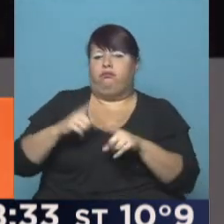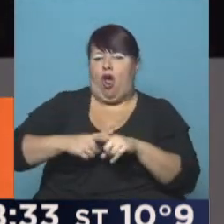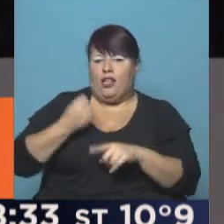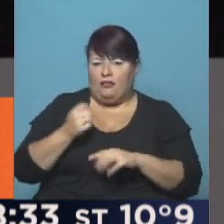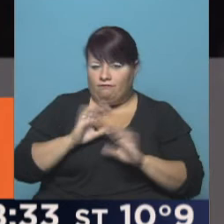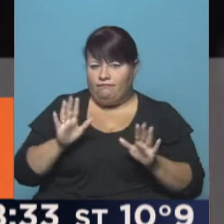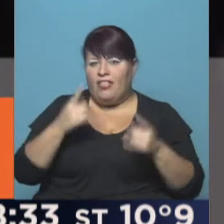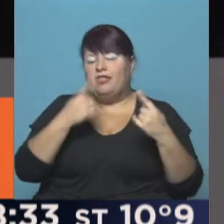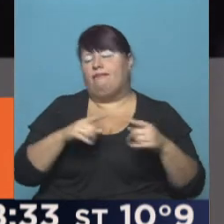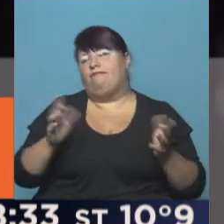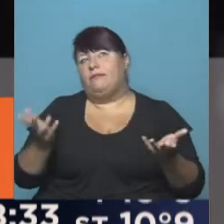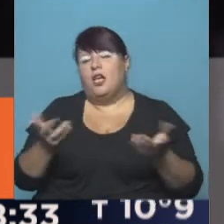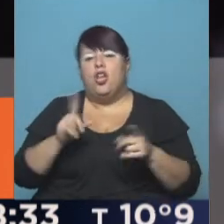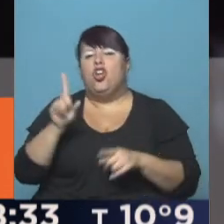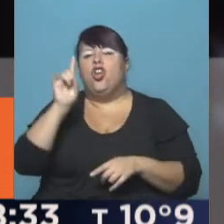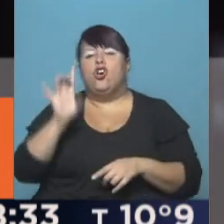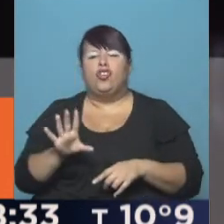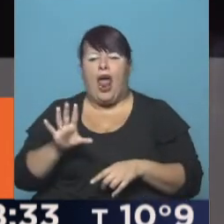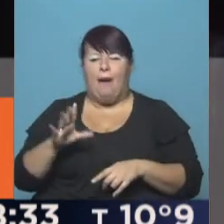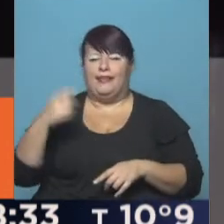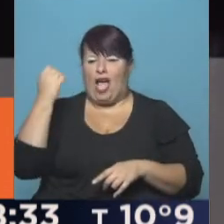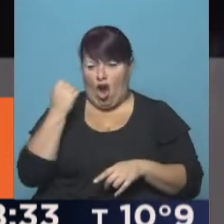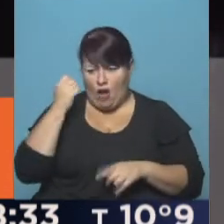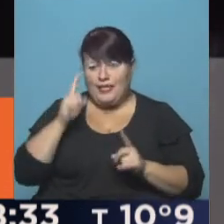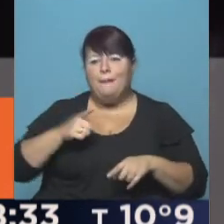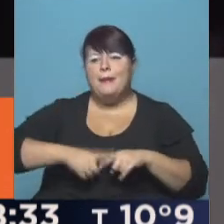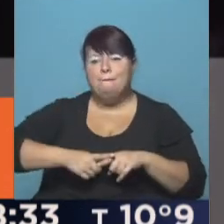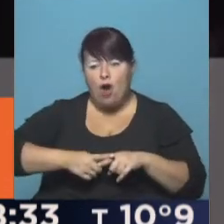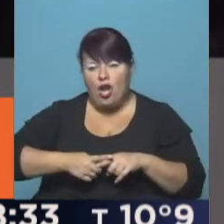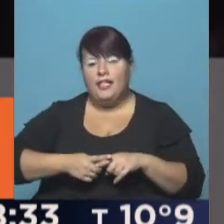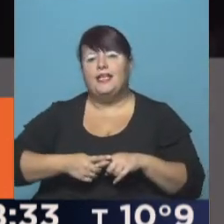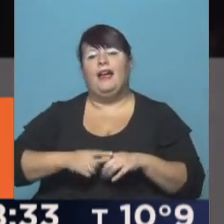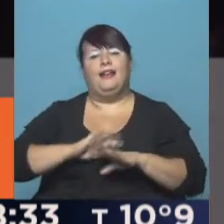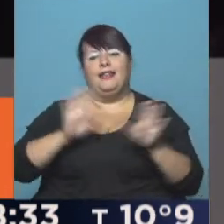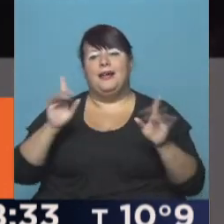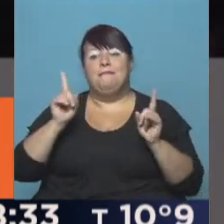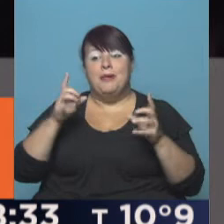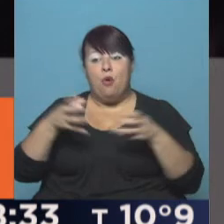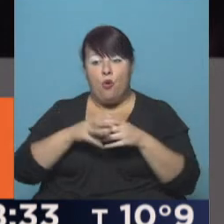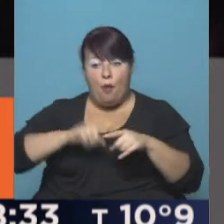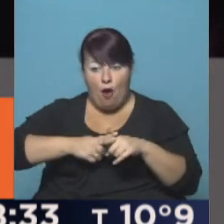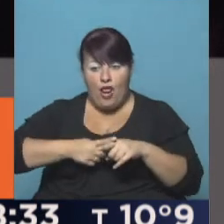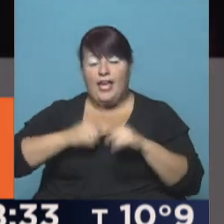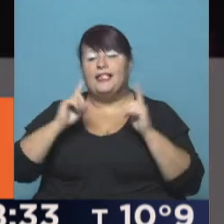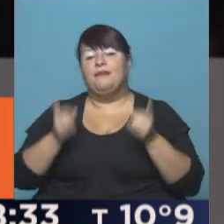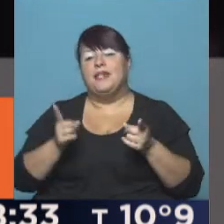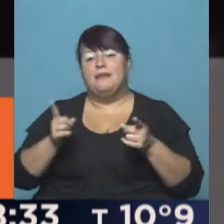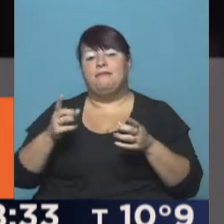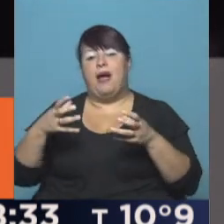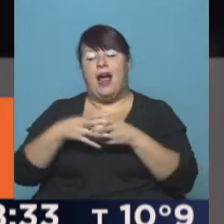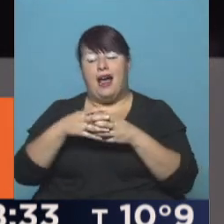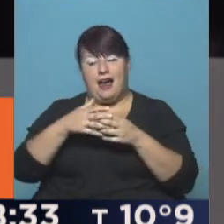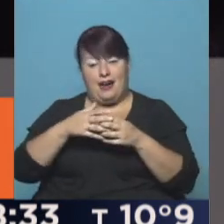política, no solamente élite económica, sino élite política, donde ya los propios partidos y la propia